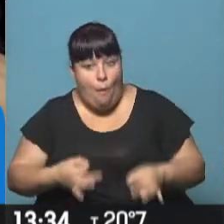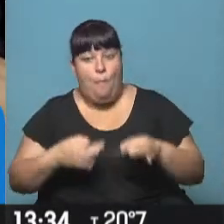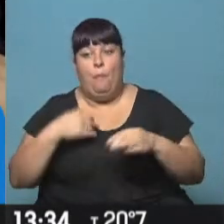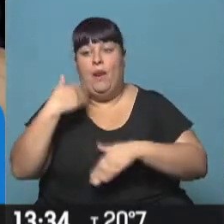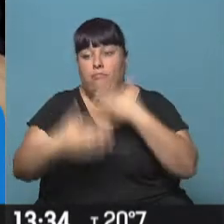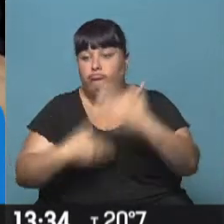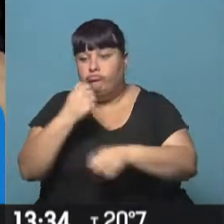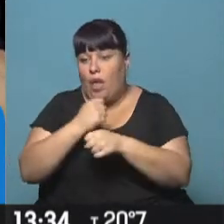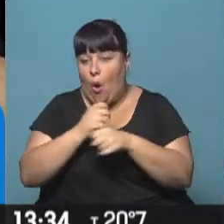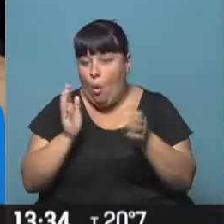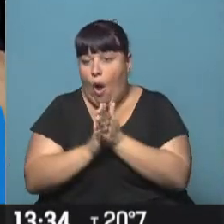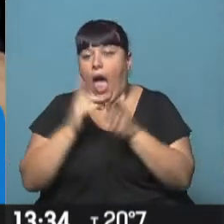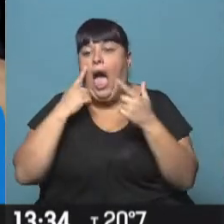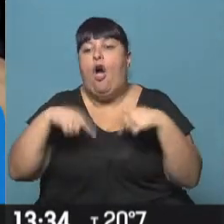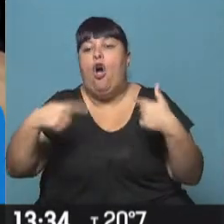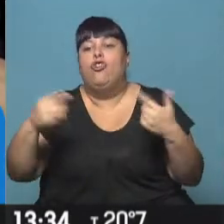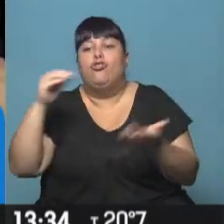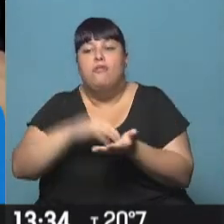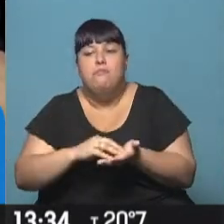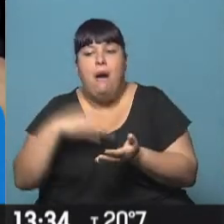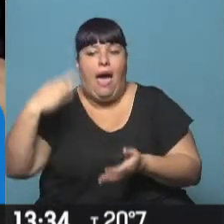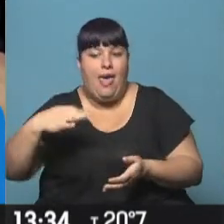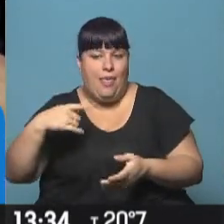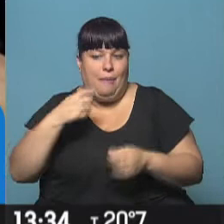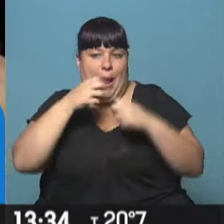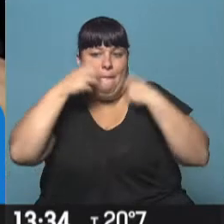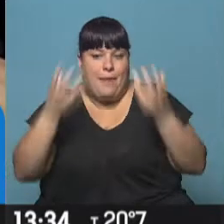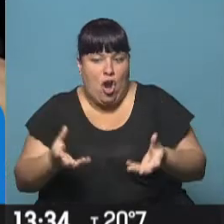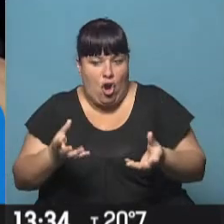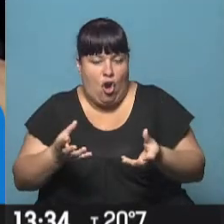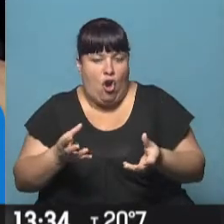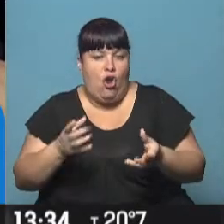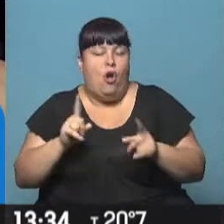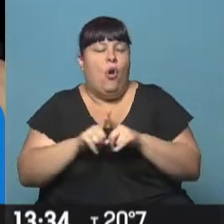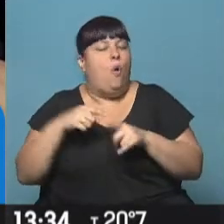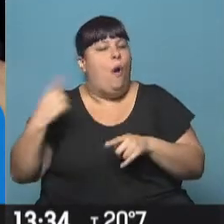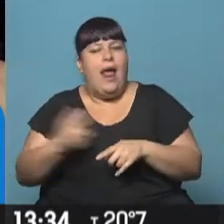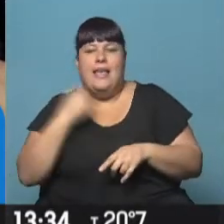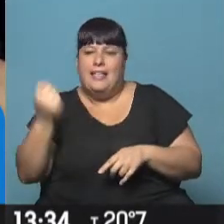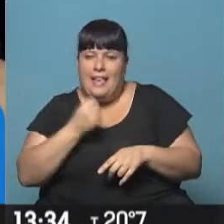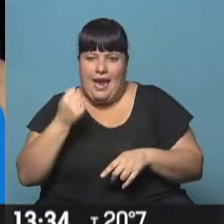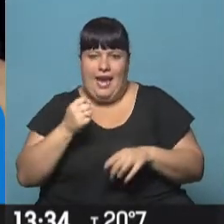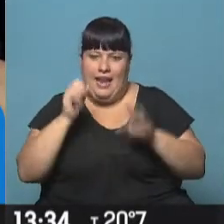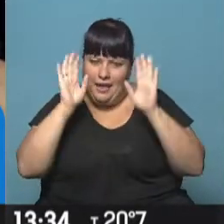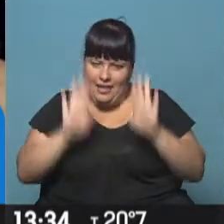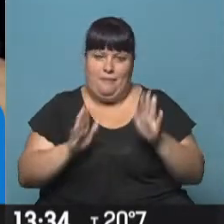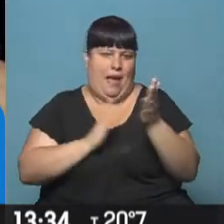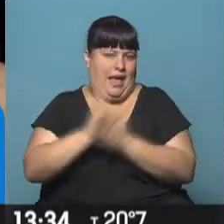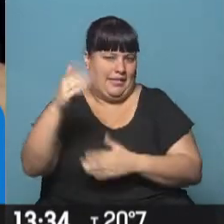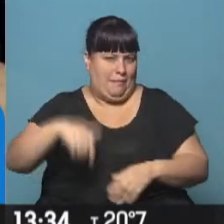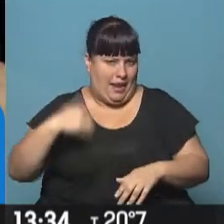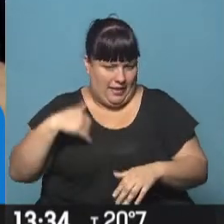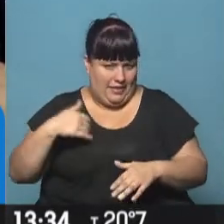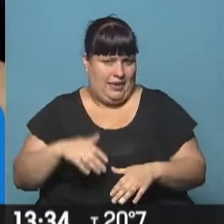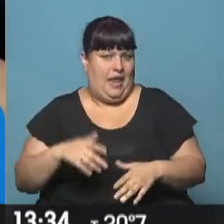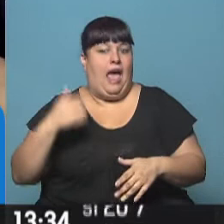ir trabajando juntos en ver qué más cosas tenemos que hacer para seguir mejorando, es un espíritu que queremos que se quede para siempre en la